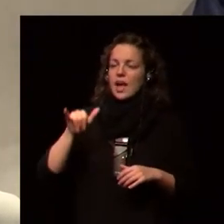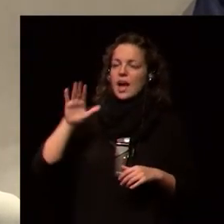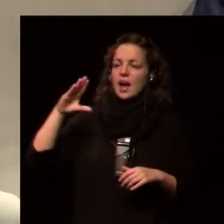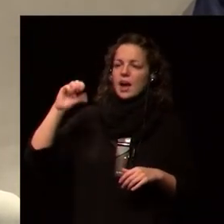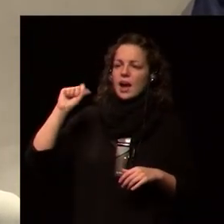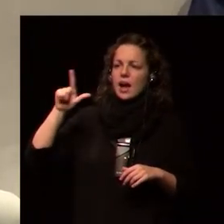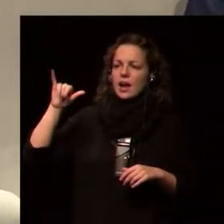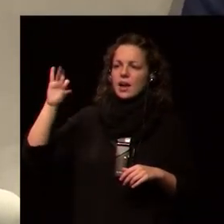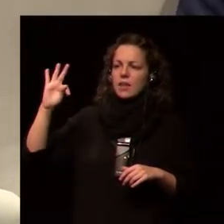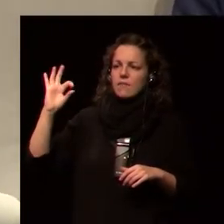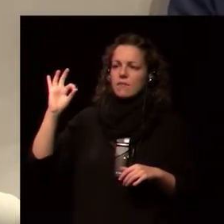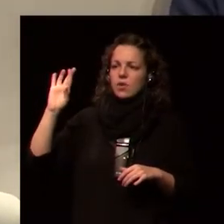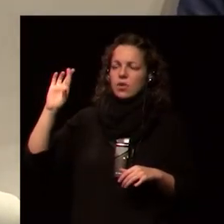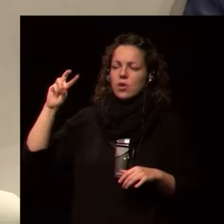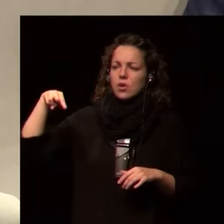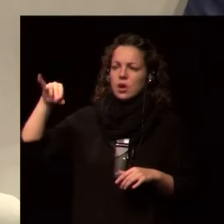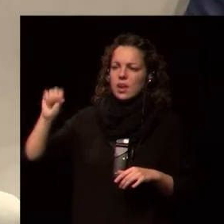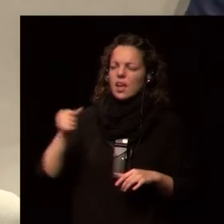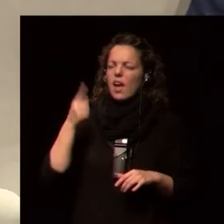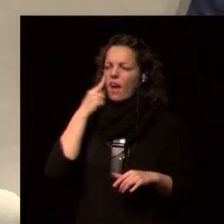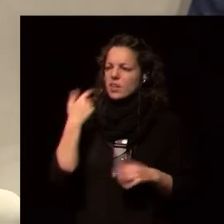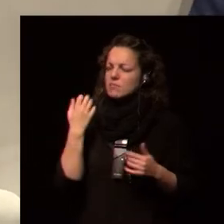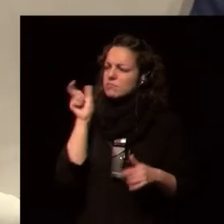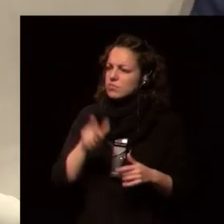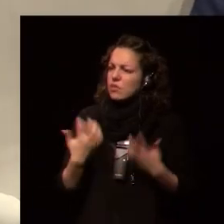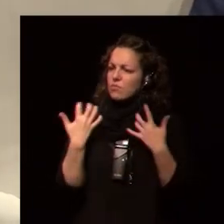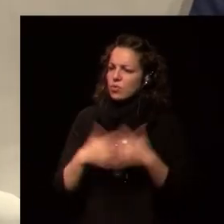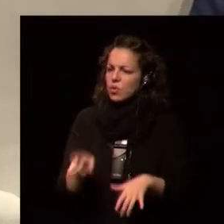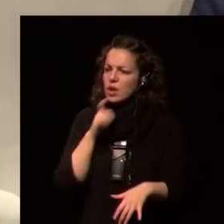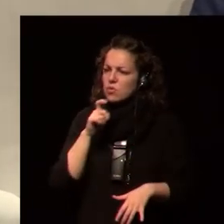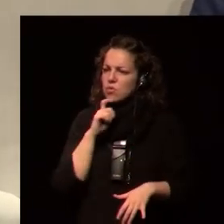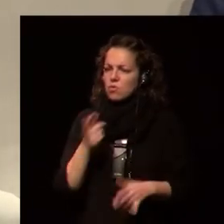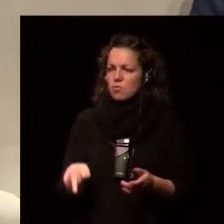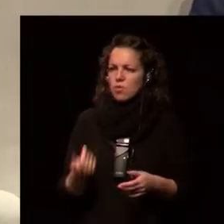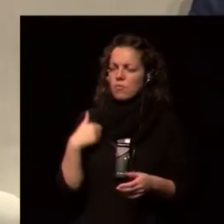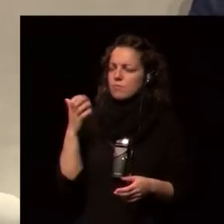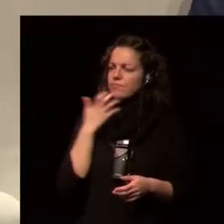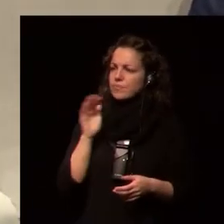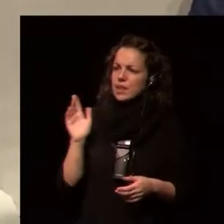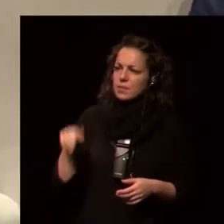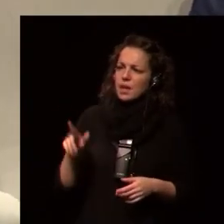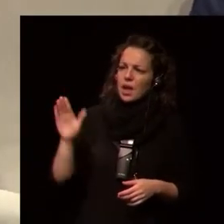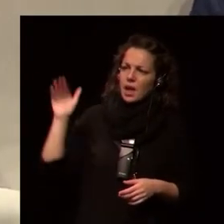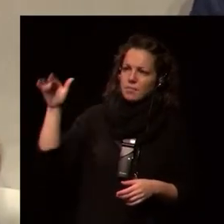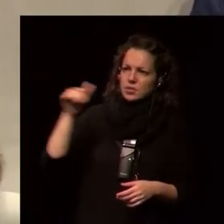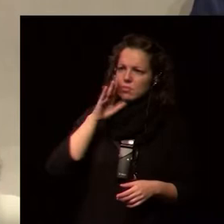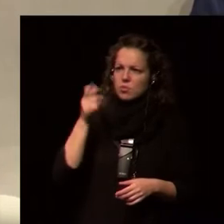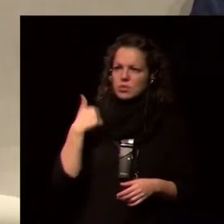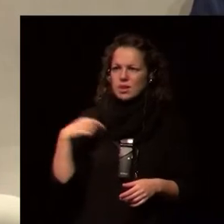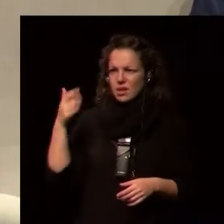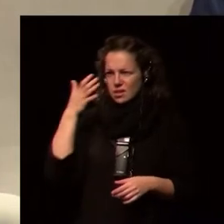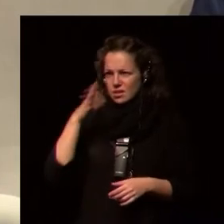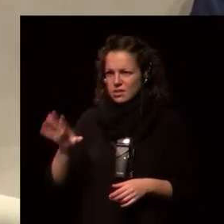que les hacía funcionar a estas personas. Al conocer a estas personas, Campesino ya se había